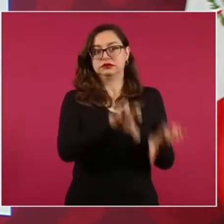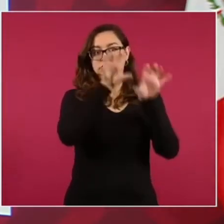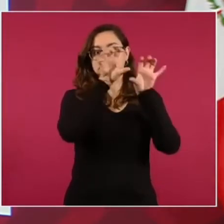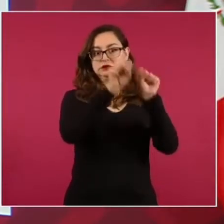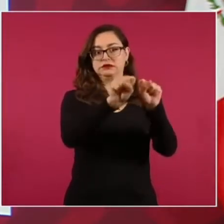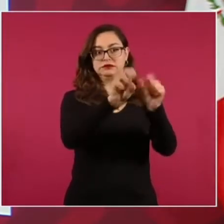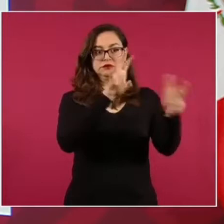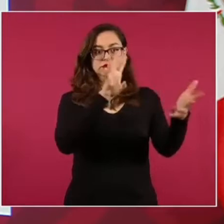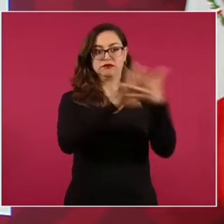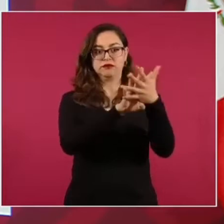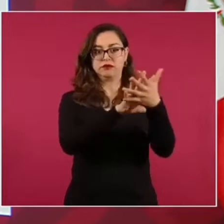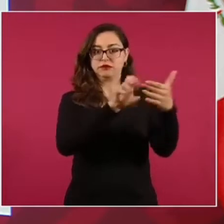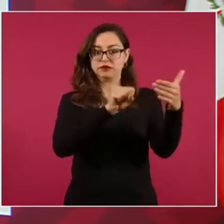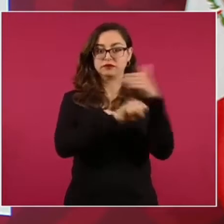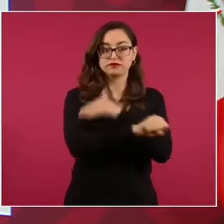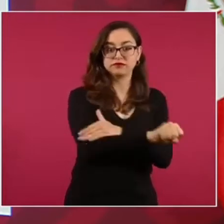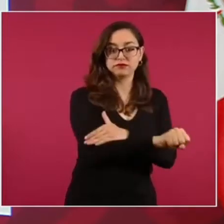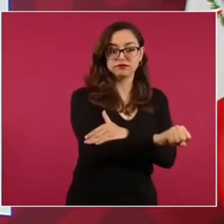y cuidamos